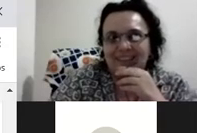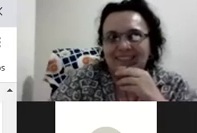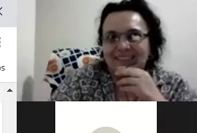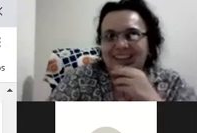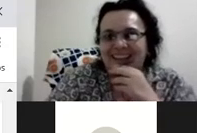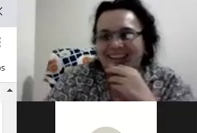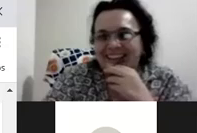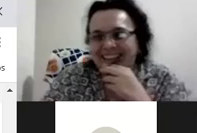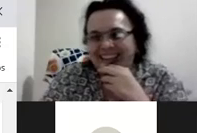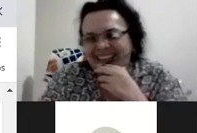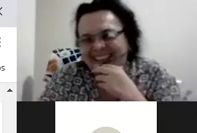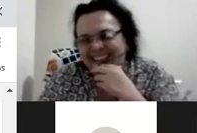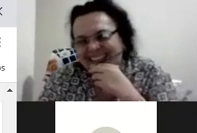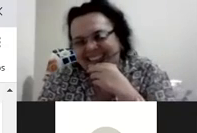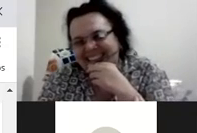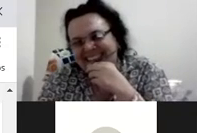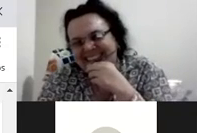quedó viendo.